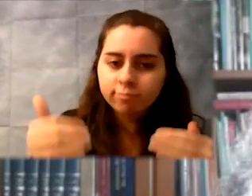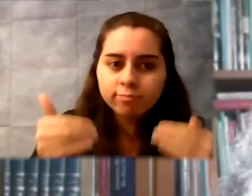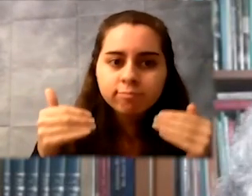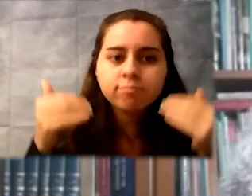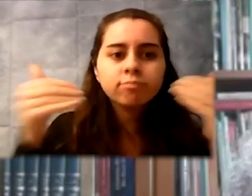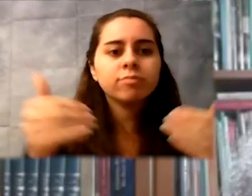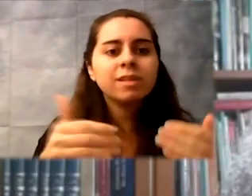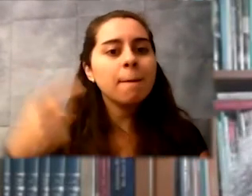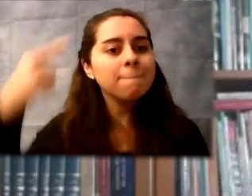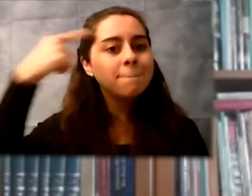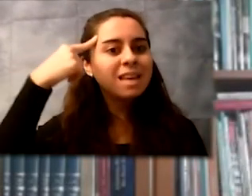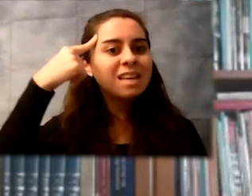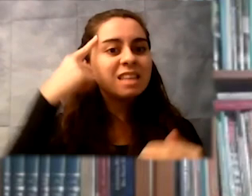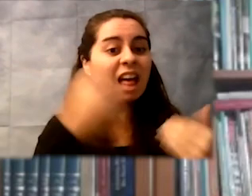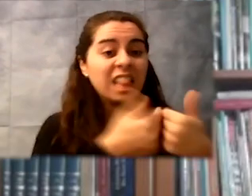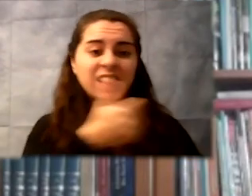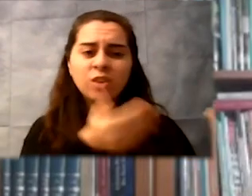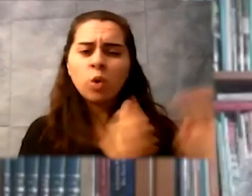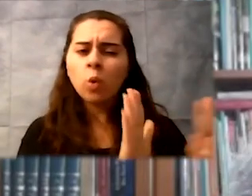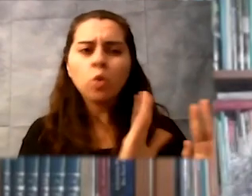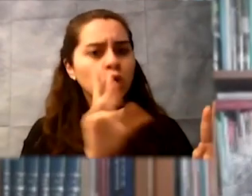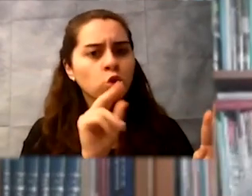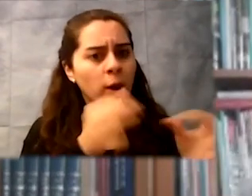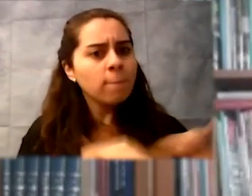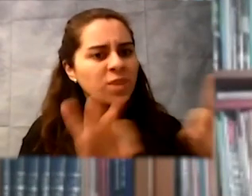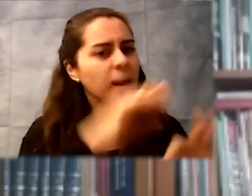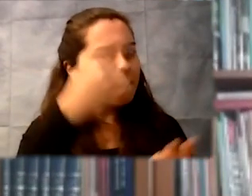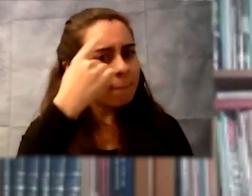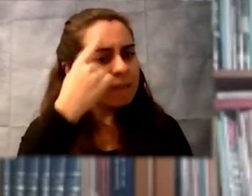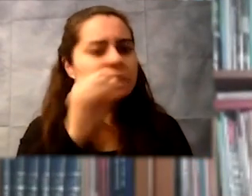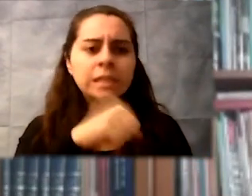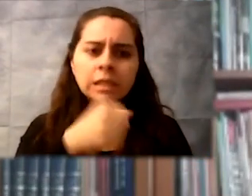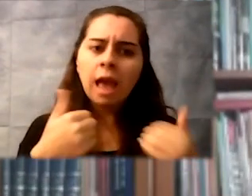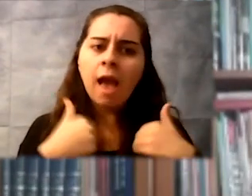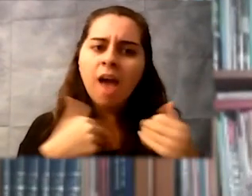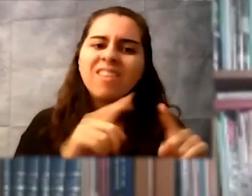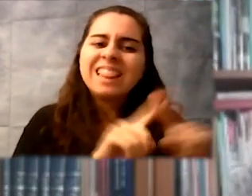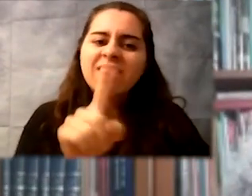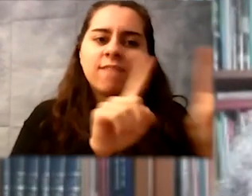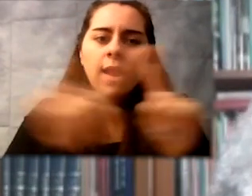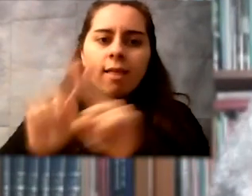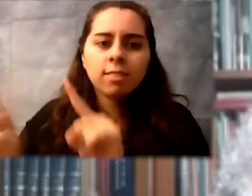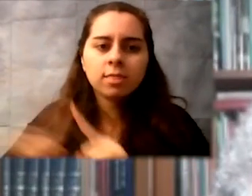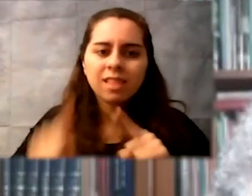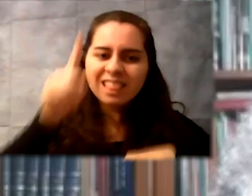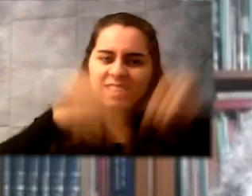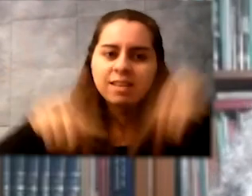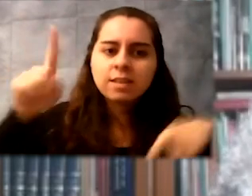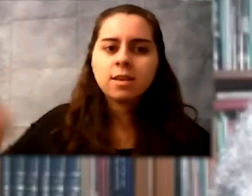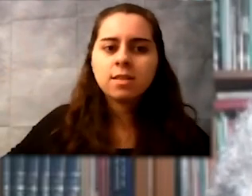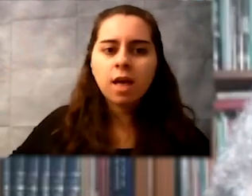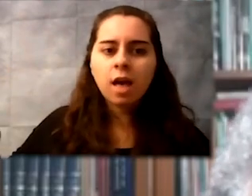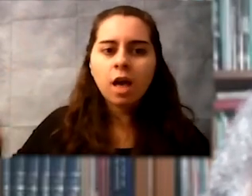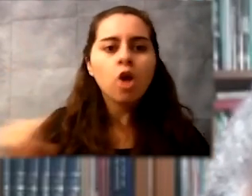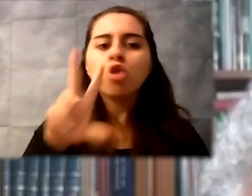como división, sino como fuerza. Como fuerza, porque en la medida en que uno reconoce la diversidad, reconoce que la diversidad no es lo que